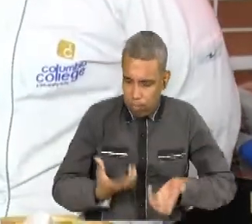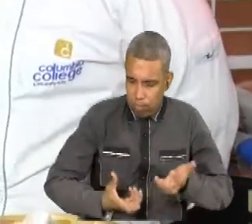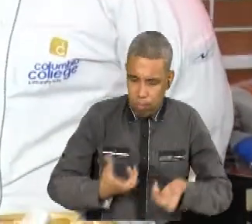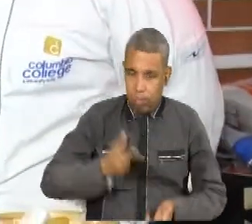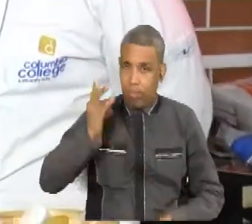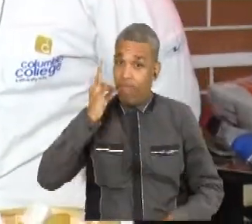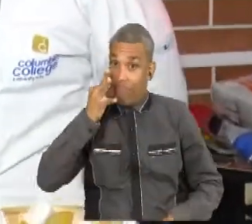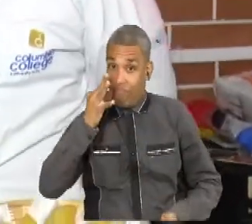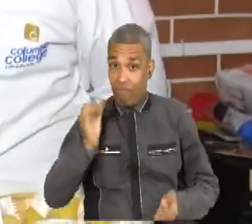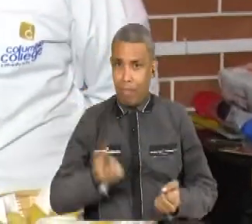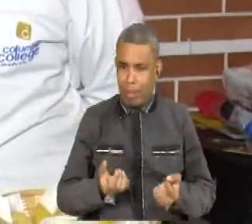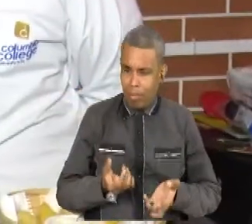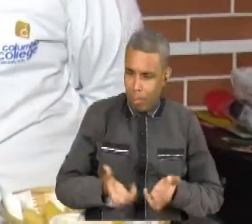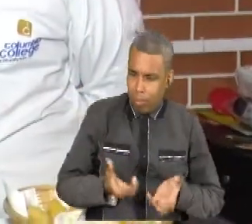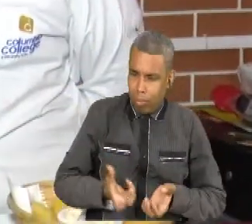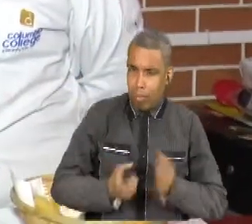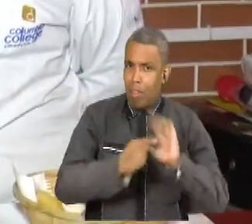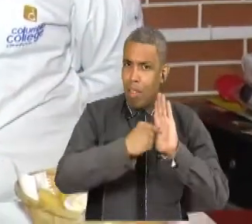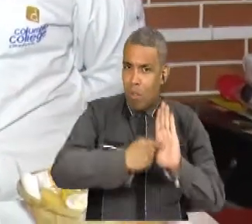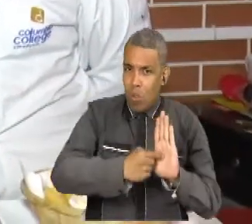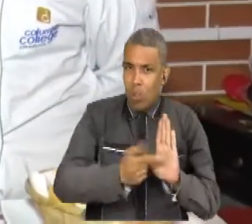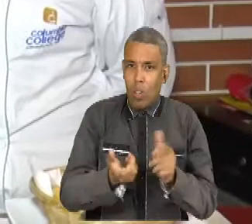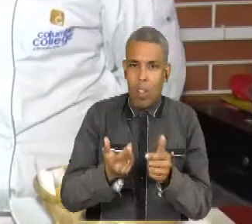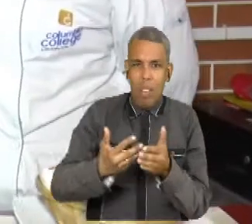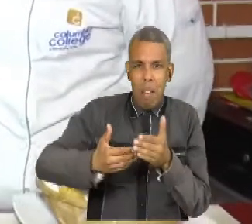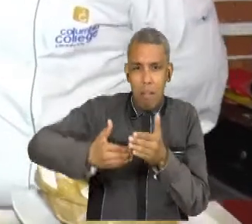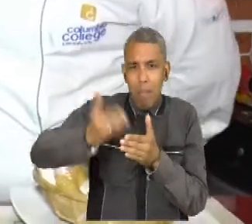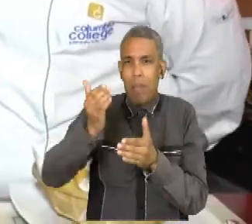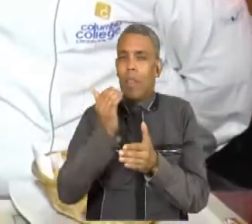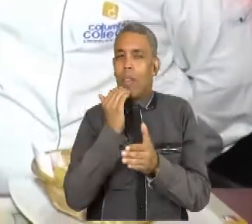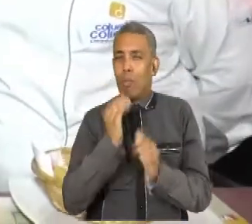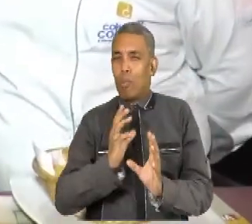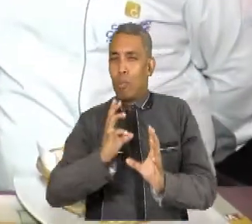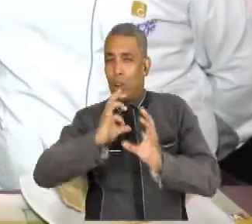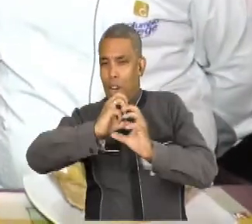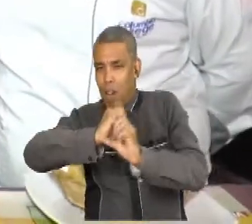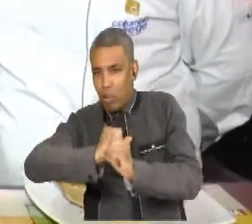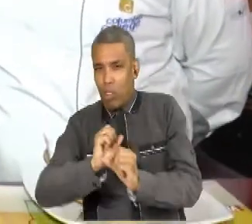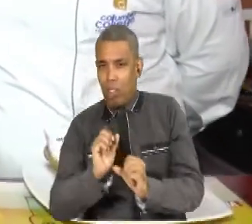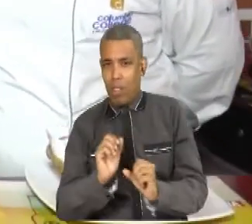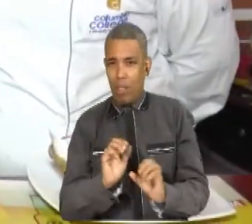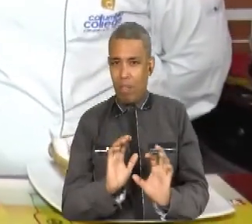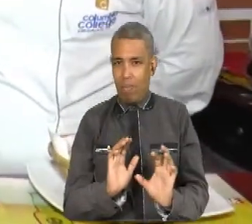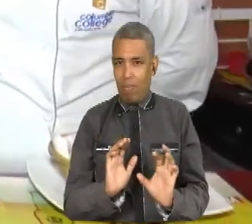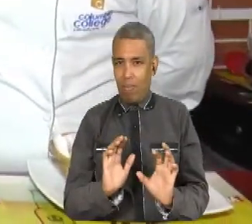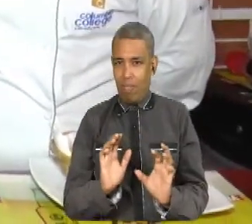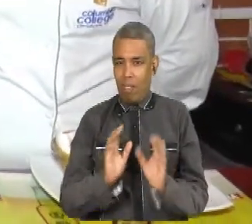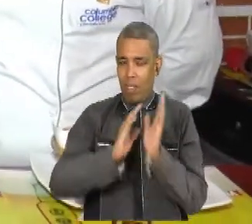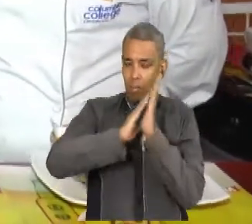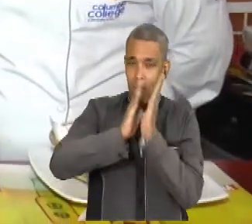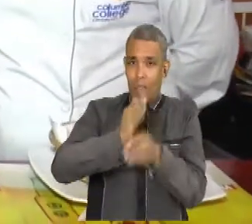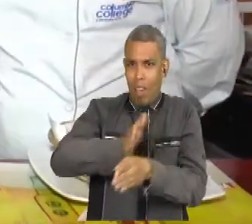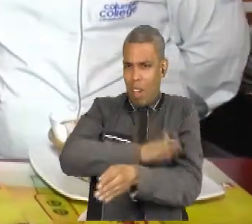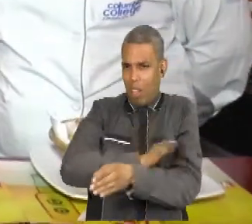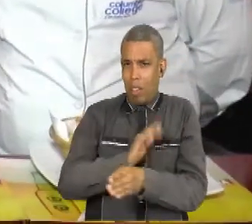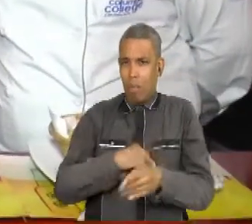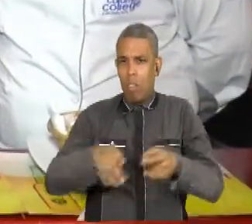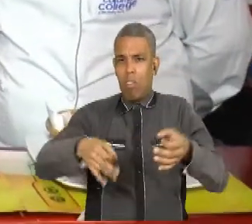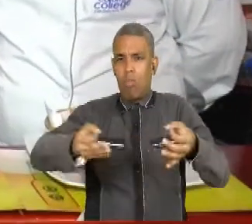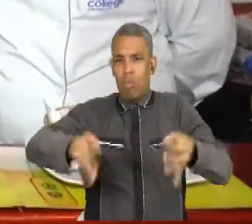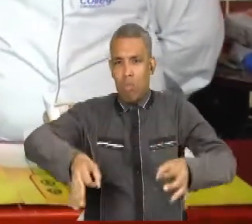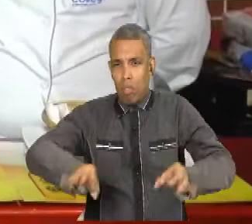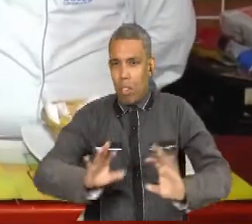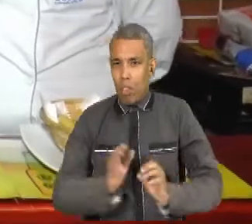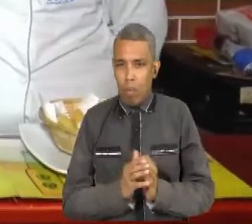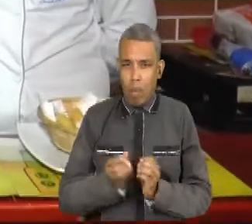picar, son los platos así como para empezar la noche, como cuando ya uno se ha tomado una cervecita y dice, ay, yo quiero como una empanadita, quiero como un choricito.